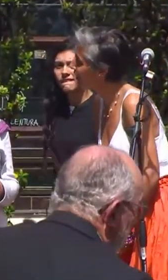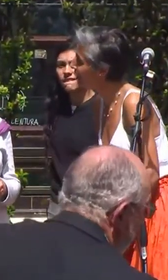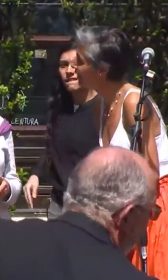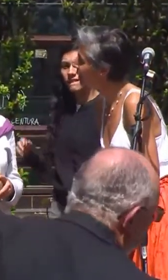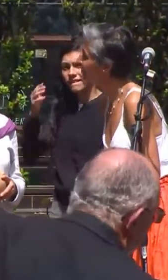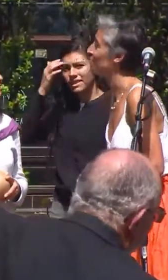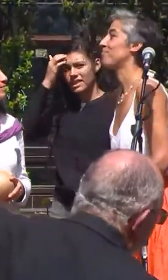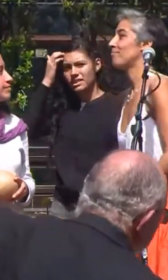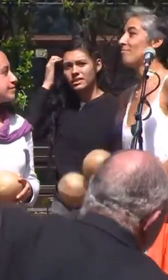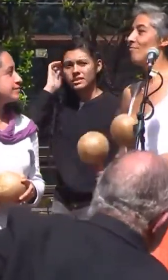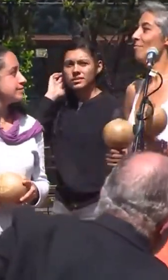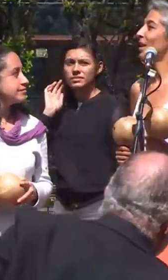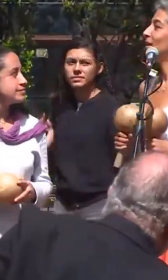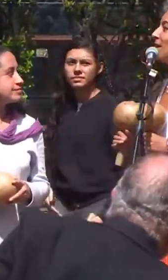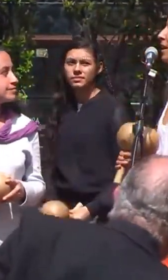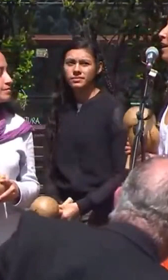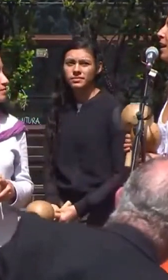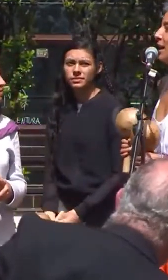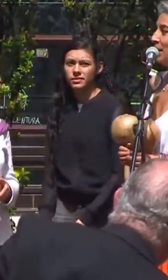Me robaste el sueño.